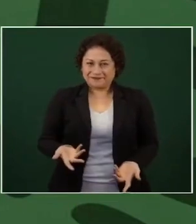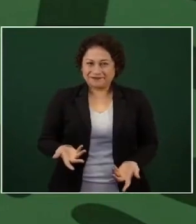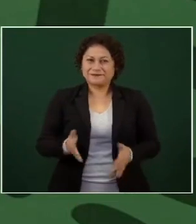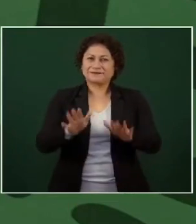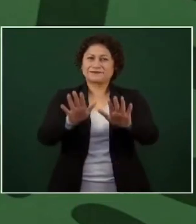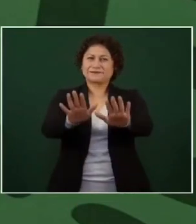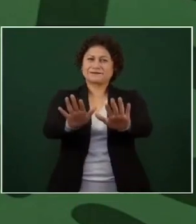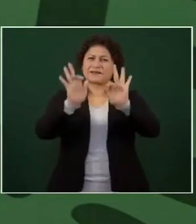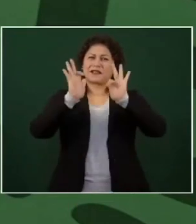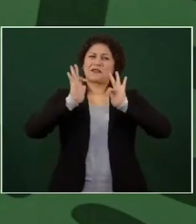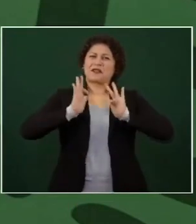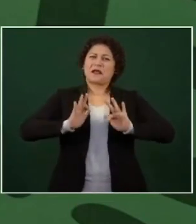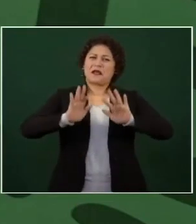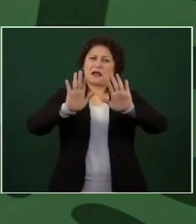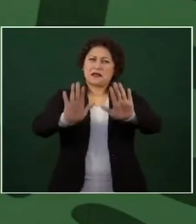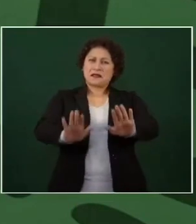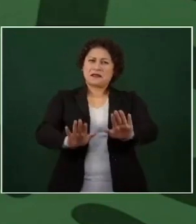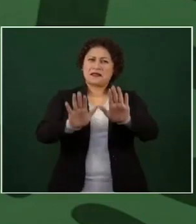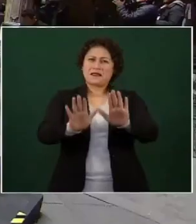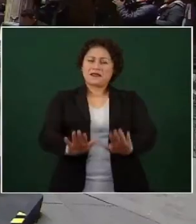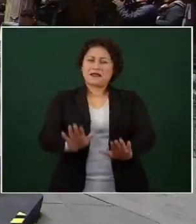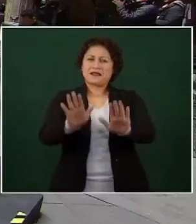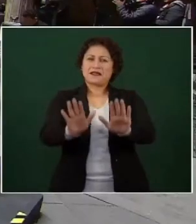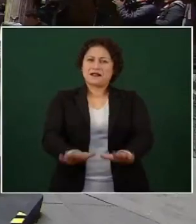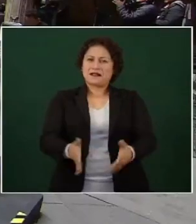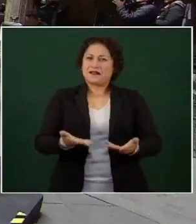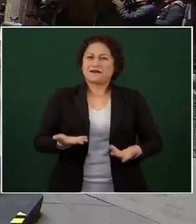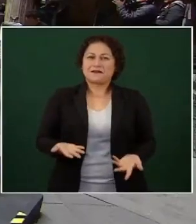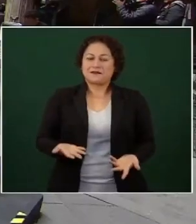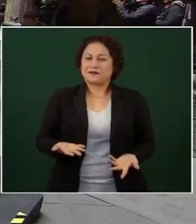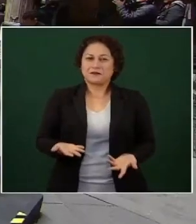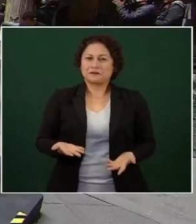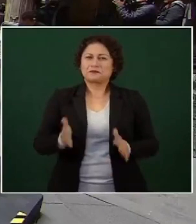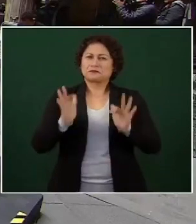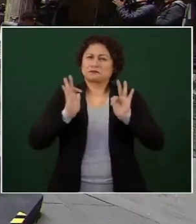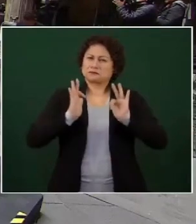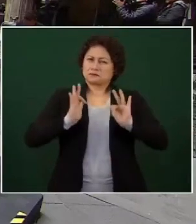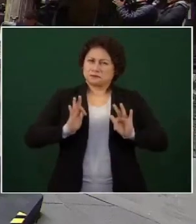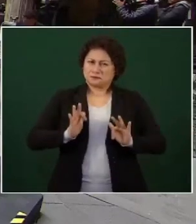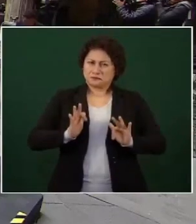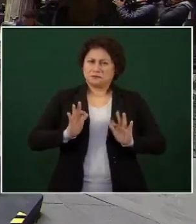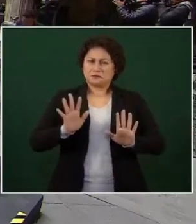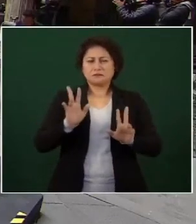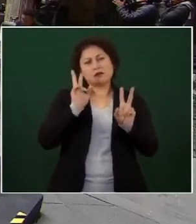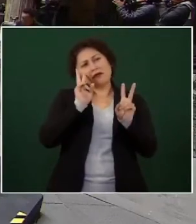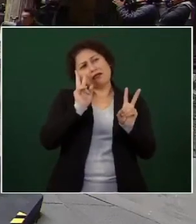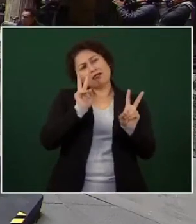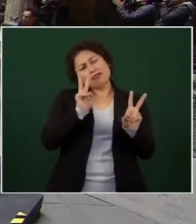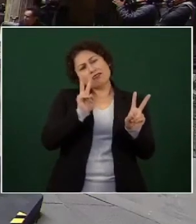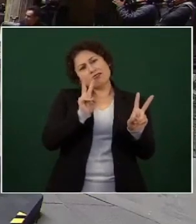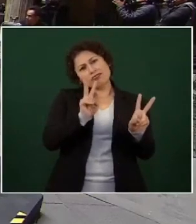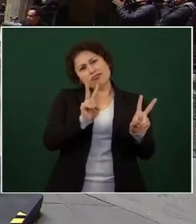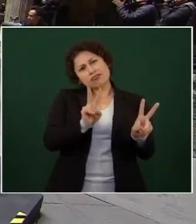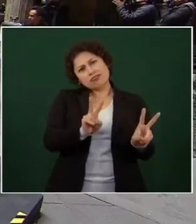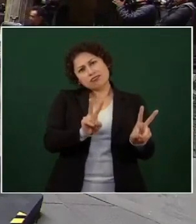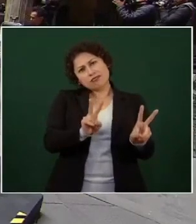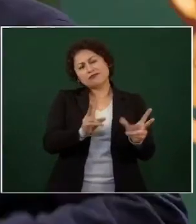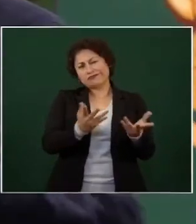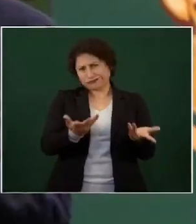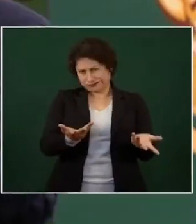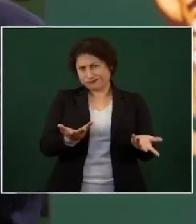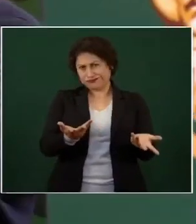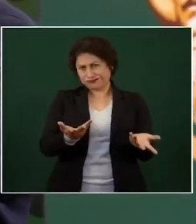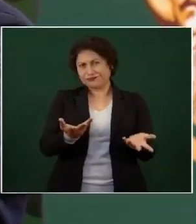siéntense, no va a faltar, o sea, un sillón, un butaque, no va a faltar